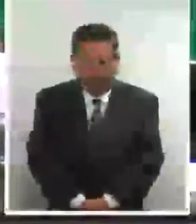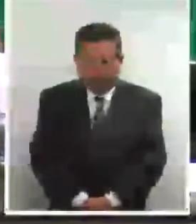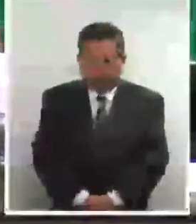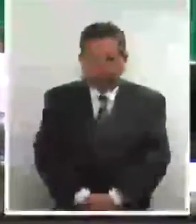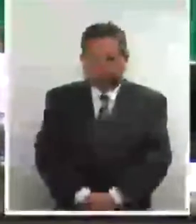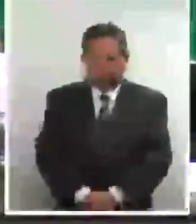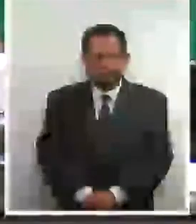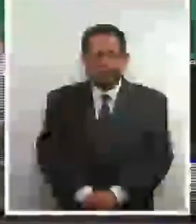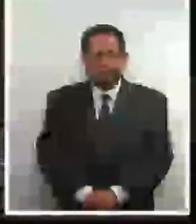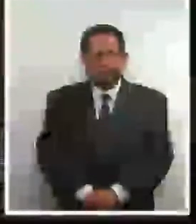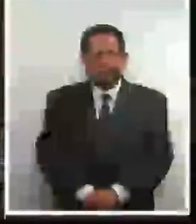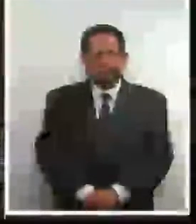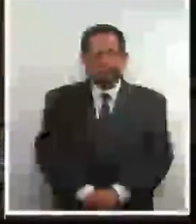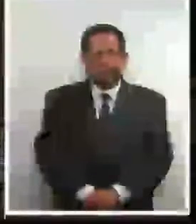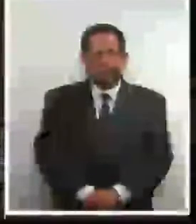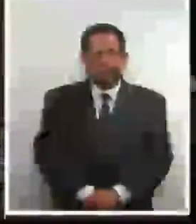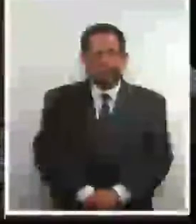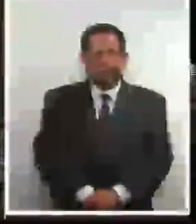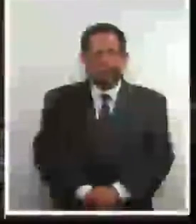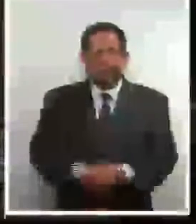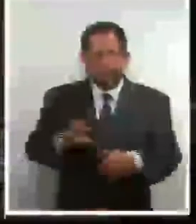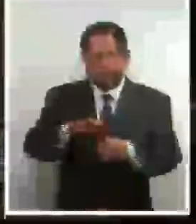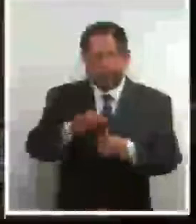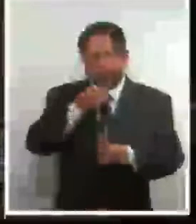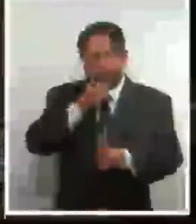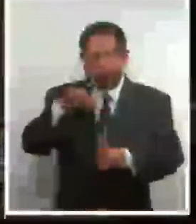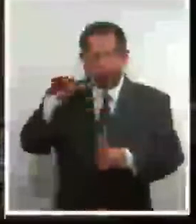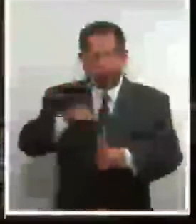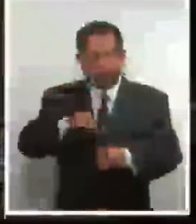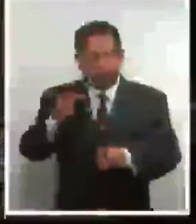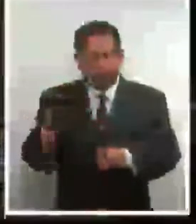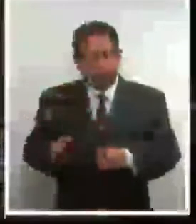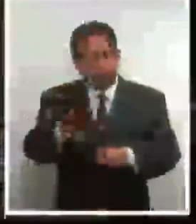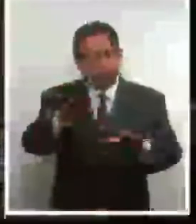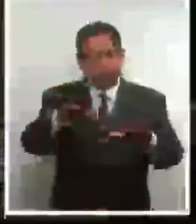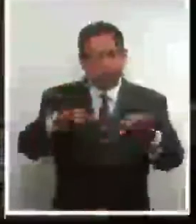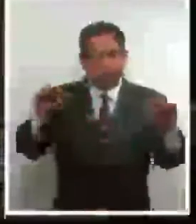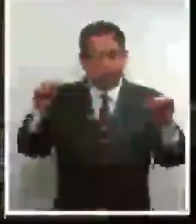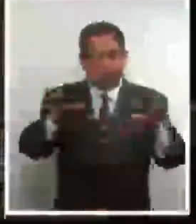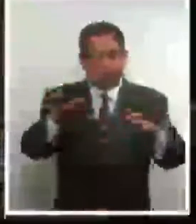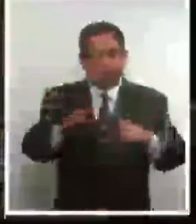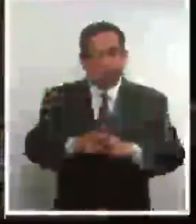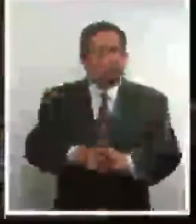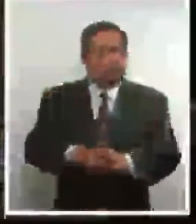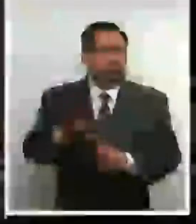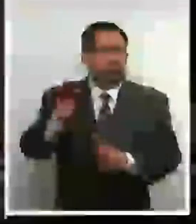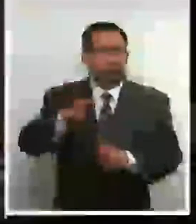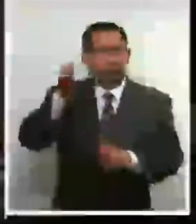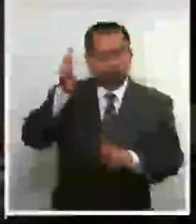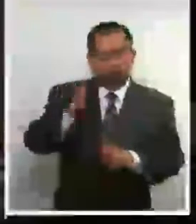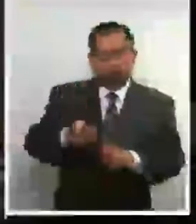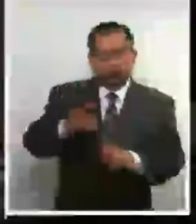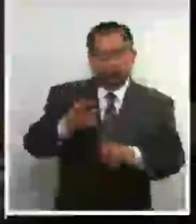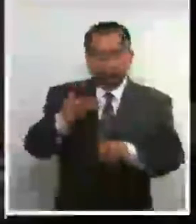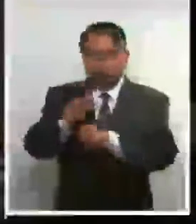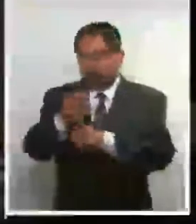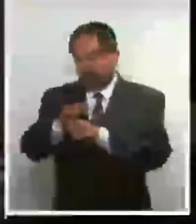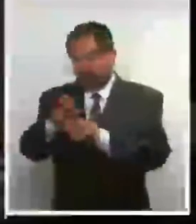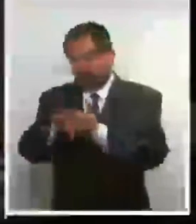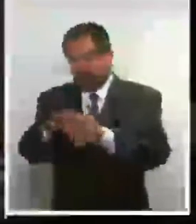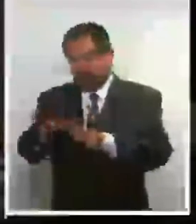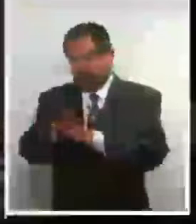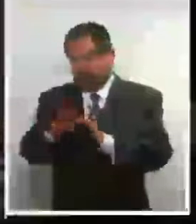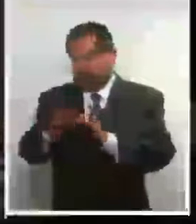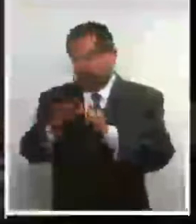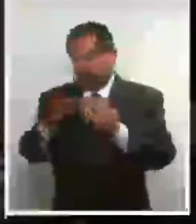muy bien. En votación económica se consulta a la Asamblea si se aceptan las modificaciones